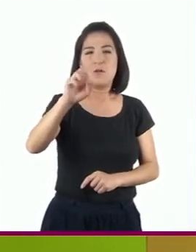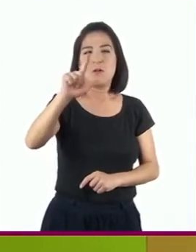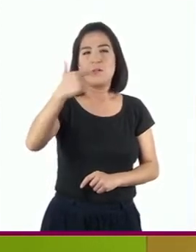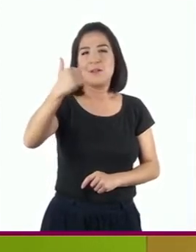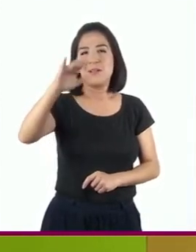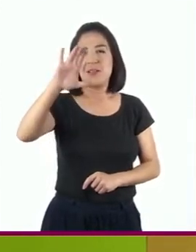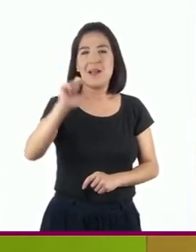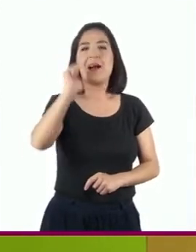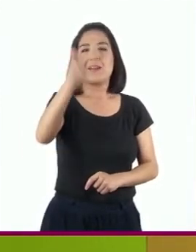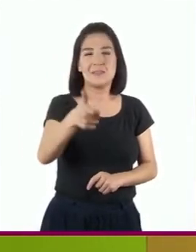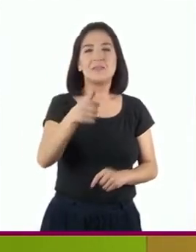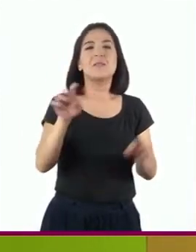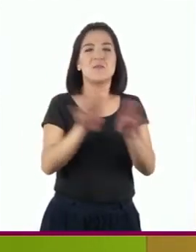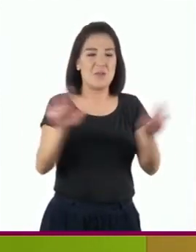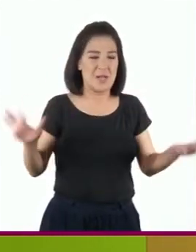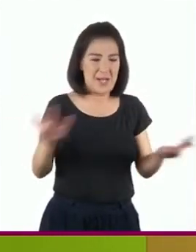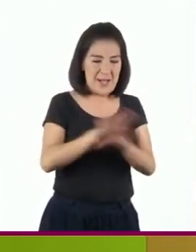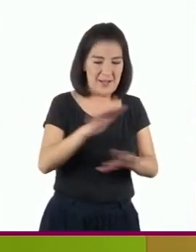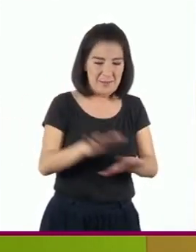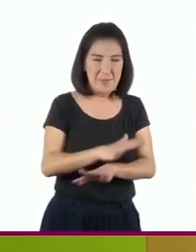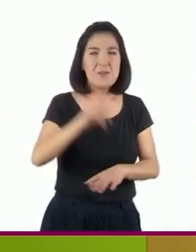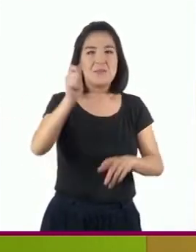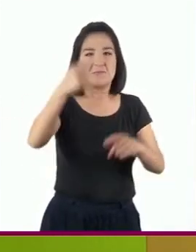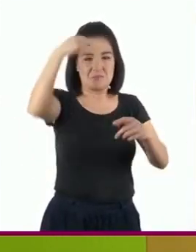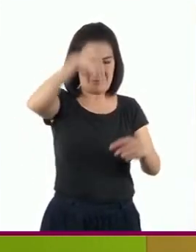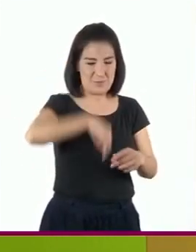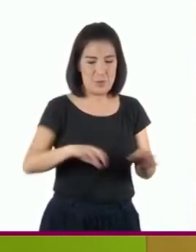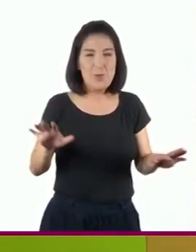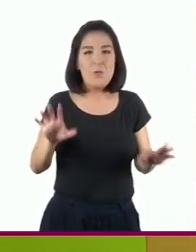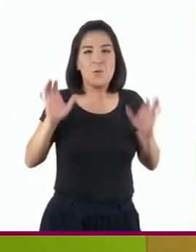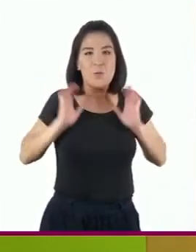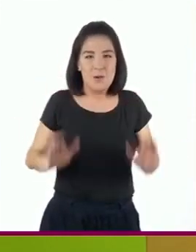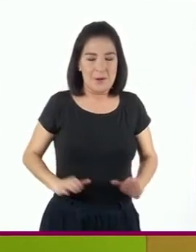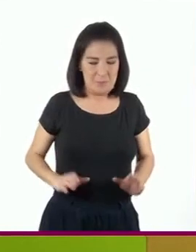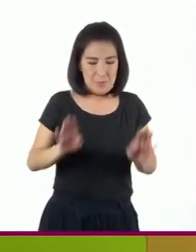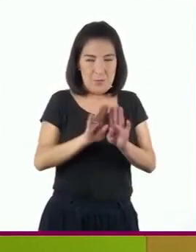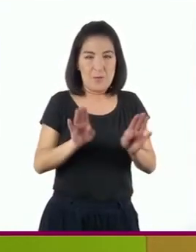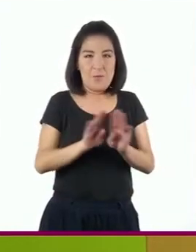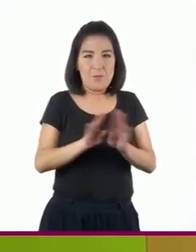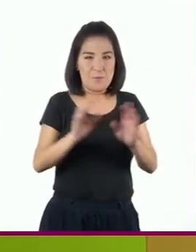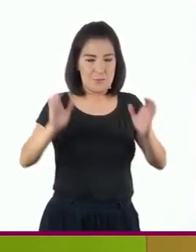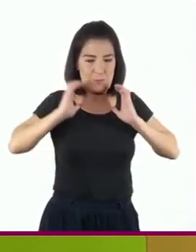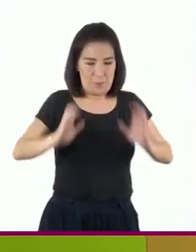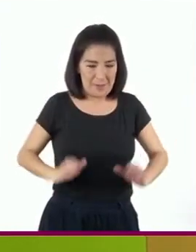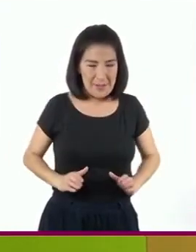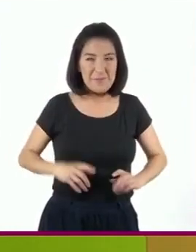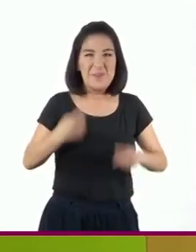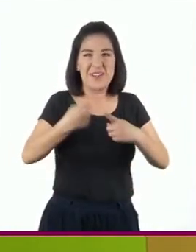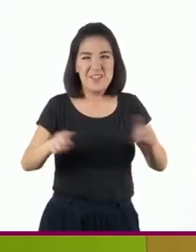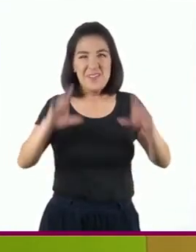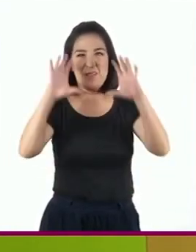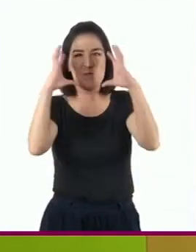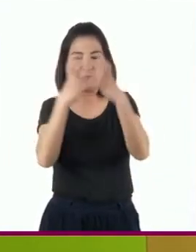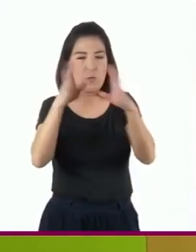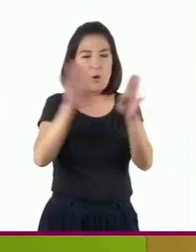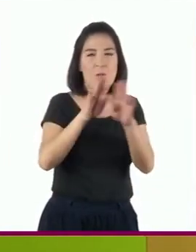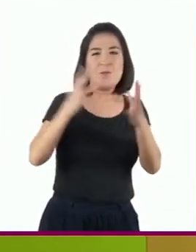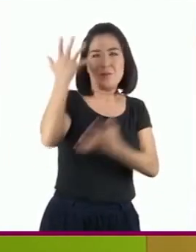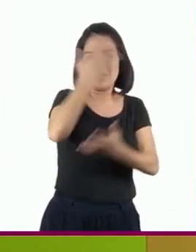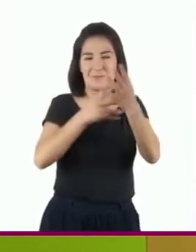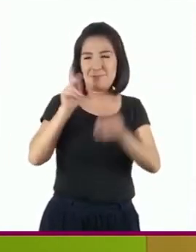picos y el ambiente. Recuerden que en la sesión anterior se habló sobre adaptación. Se manejaron